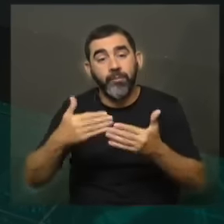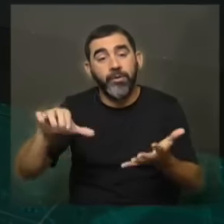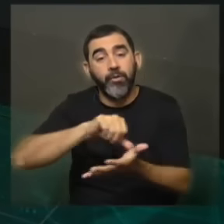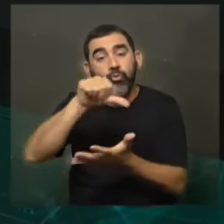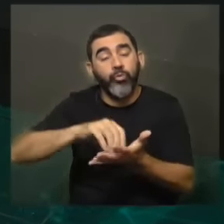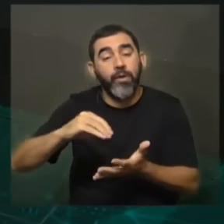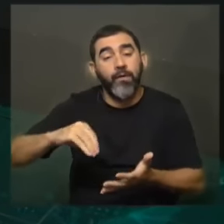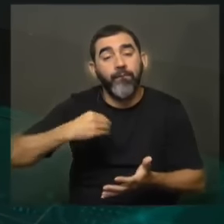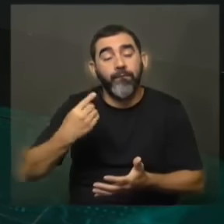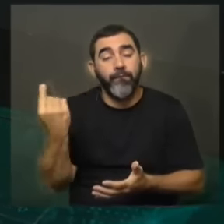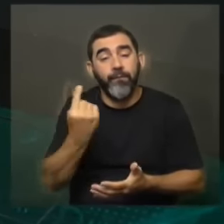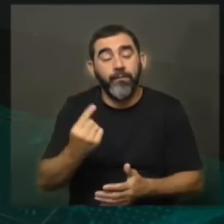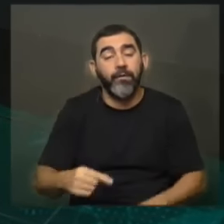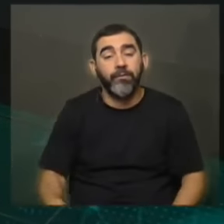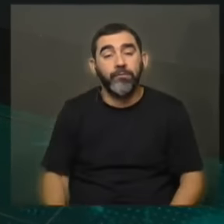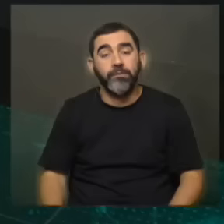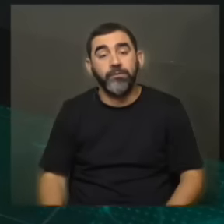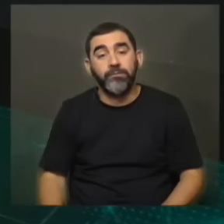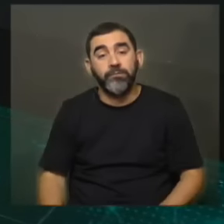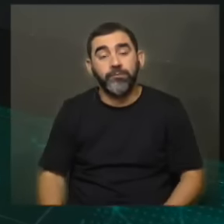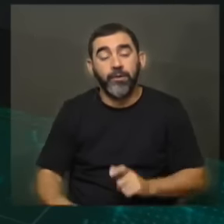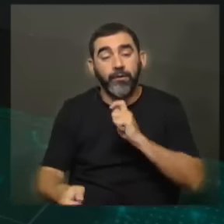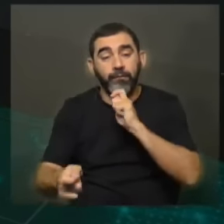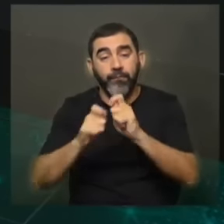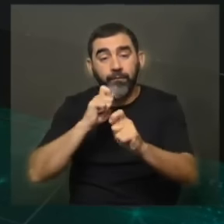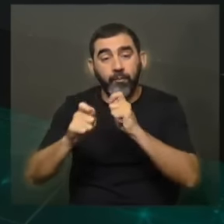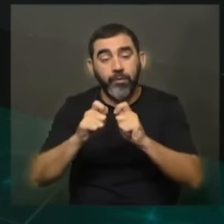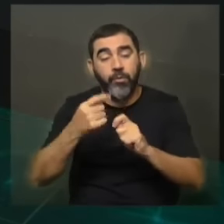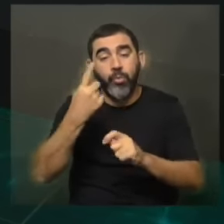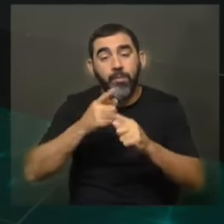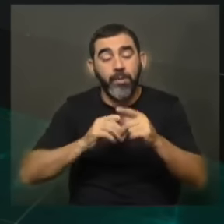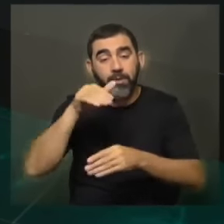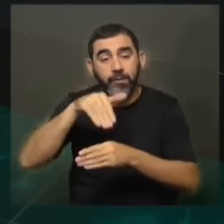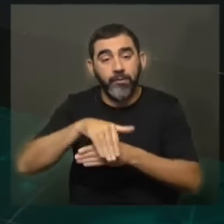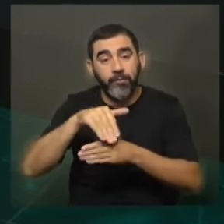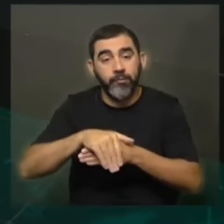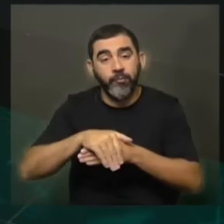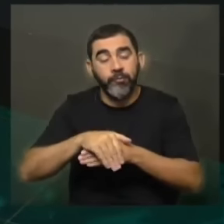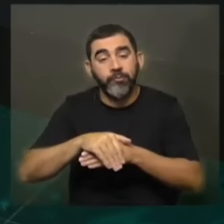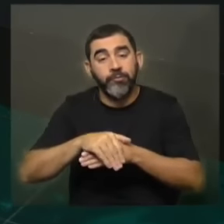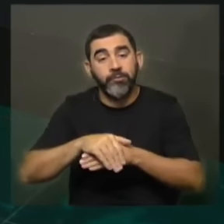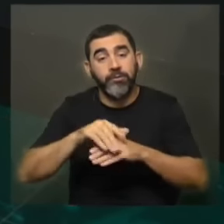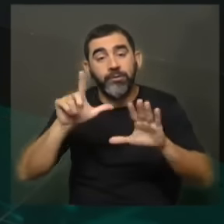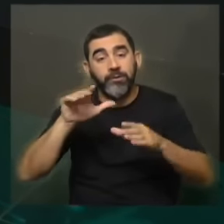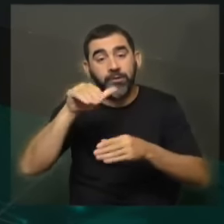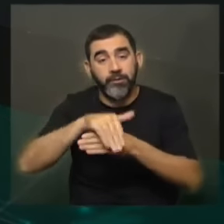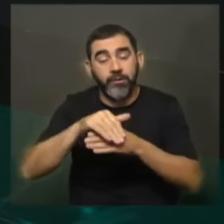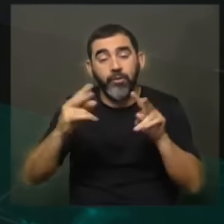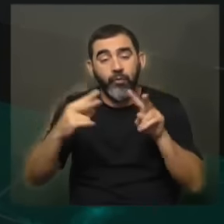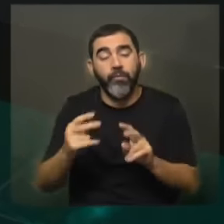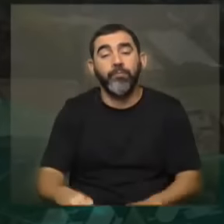noticias en instantes arranca ciudad Viva en la pantall TV ciudad la información vuelve a nuestra pantalla a las 13:30 que